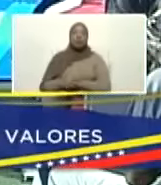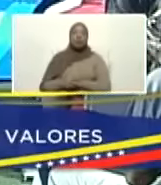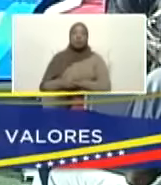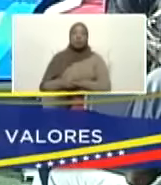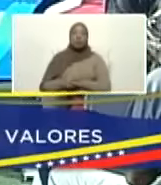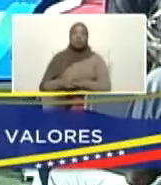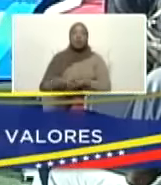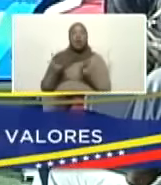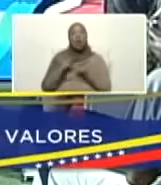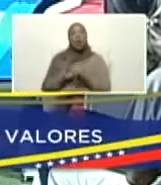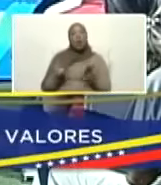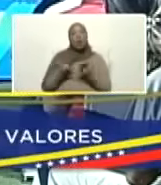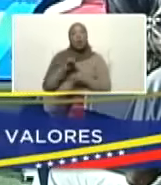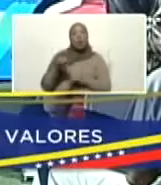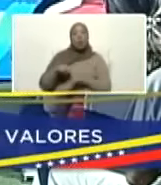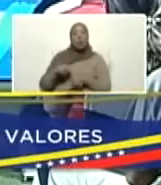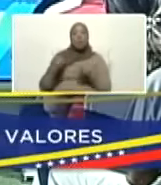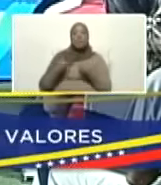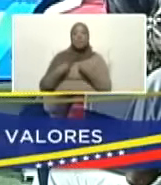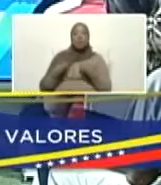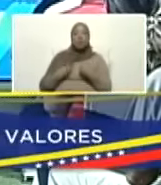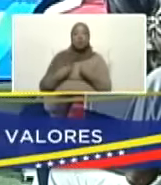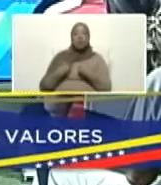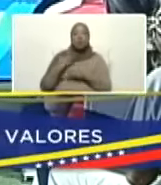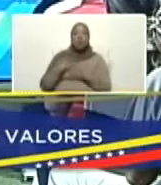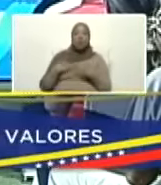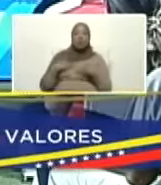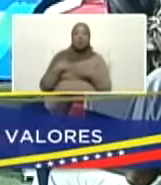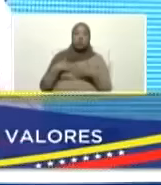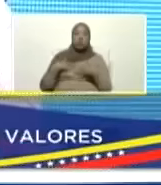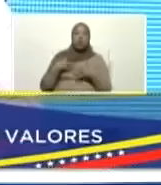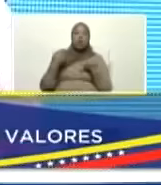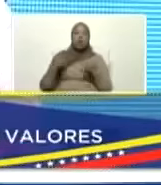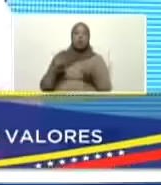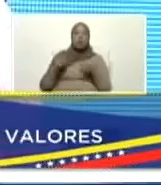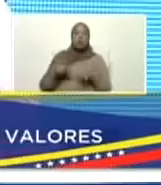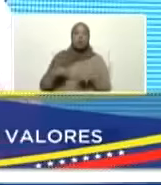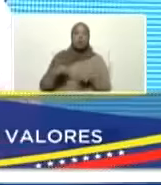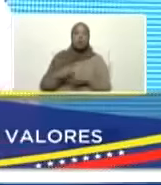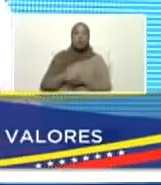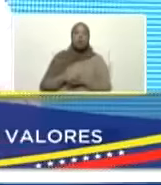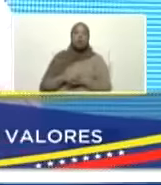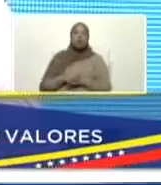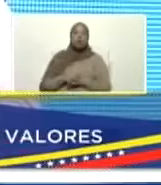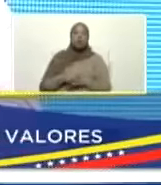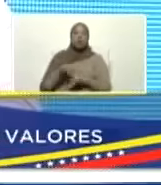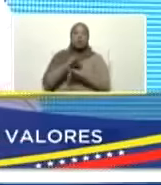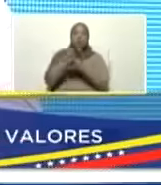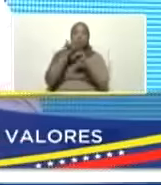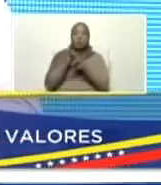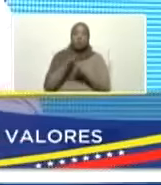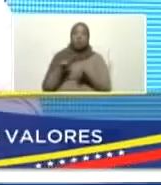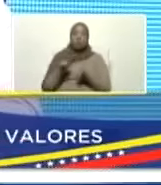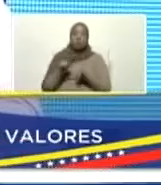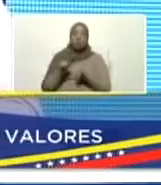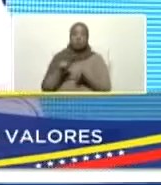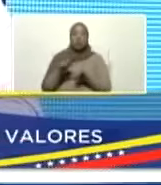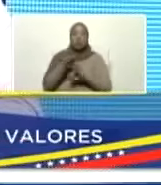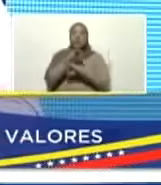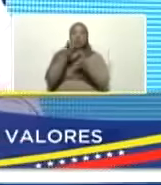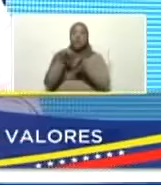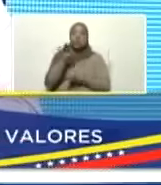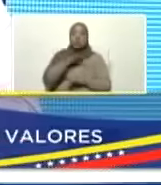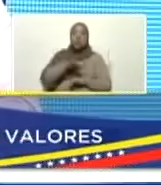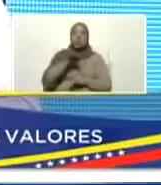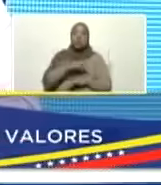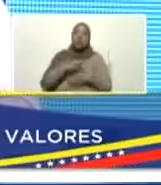Y la única forma de uno vivir con bienestar mental y felicidad. La felicidad solo la da